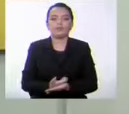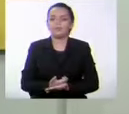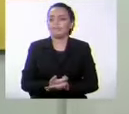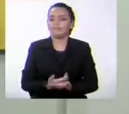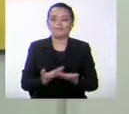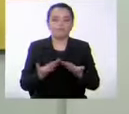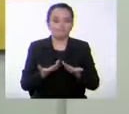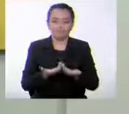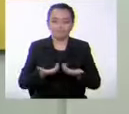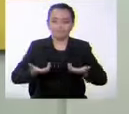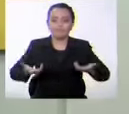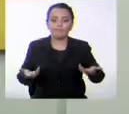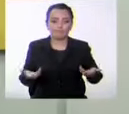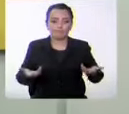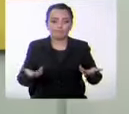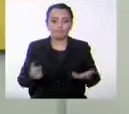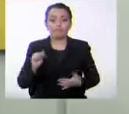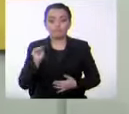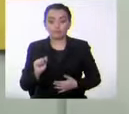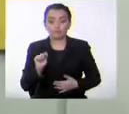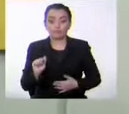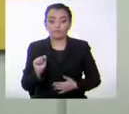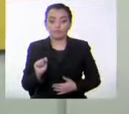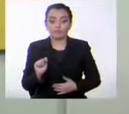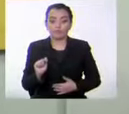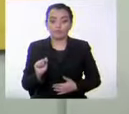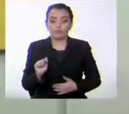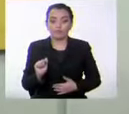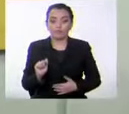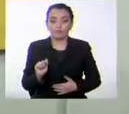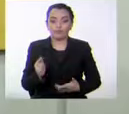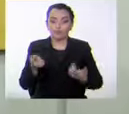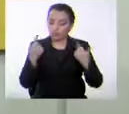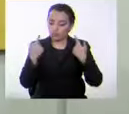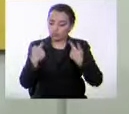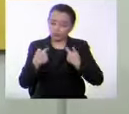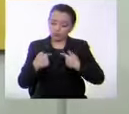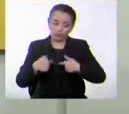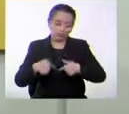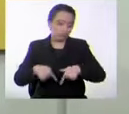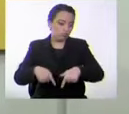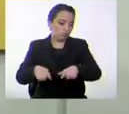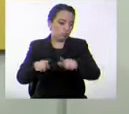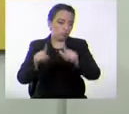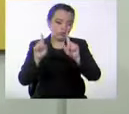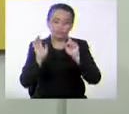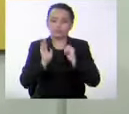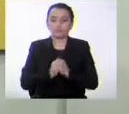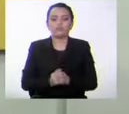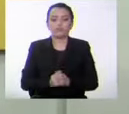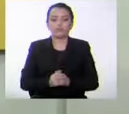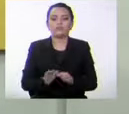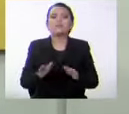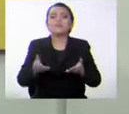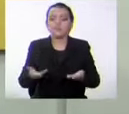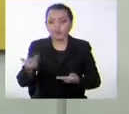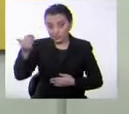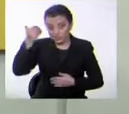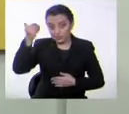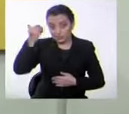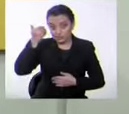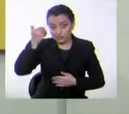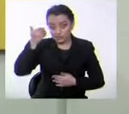separadas. Entonces ahí tenemos a lo largo de todo el programa, como decía, ¿Qué nos queda como enseñanza? Bueno, que hay